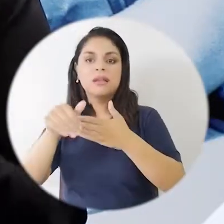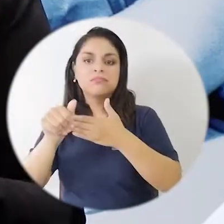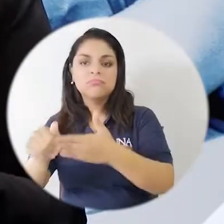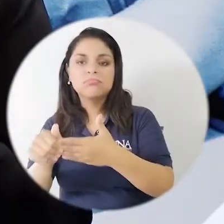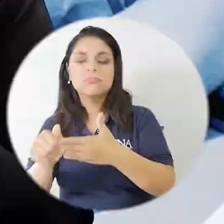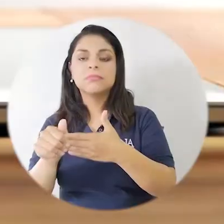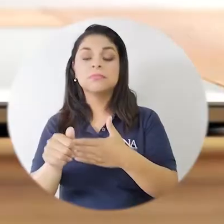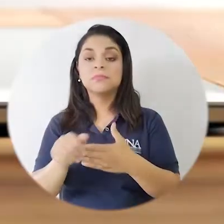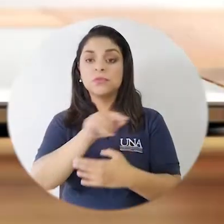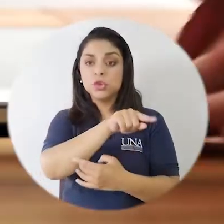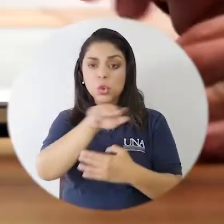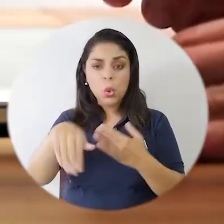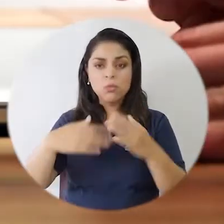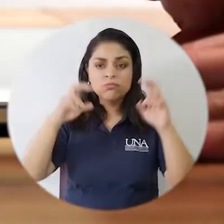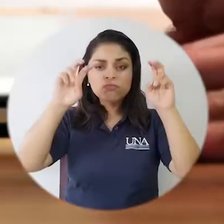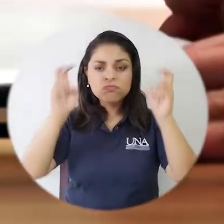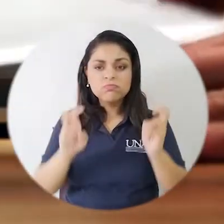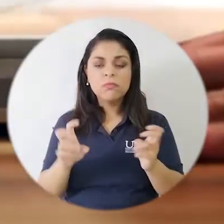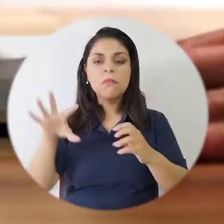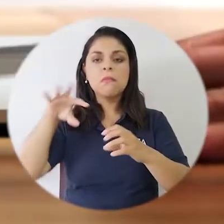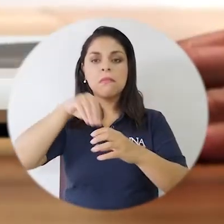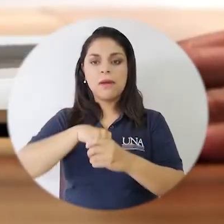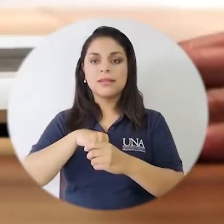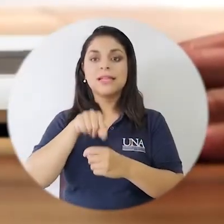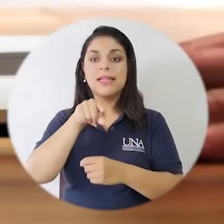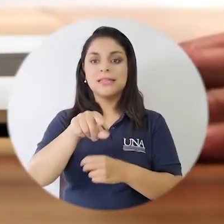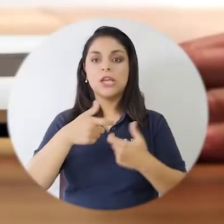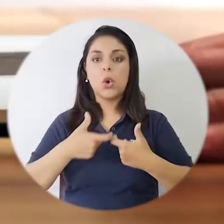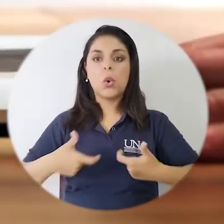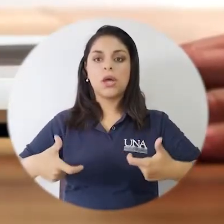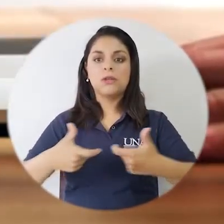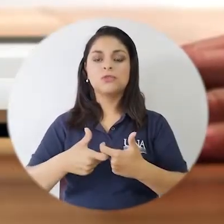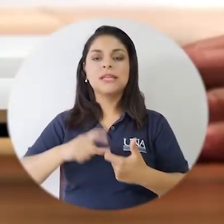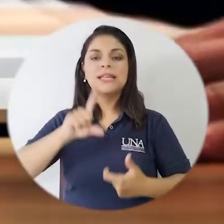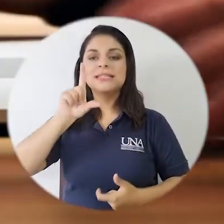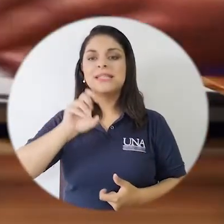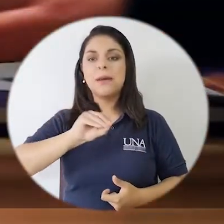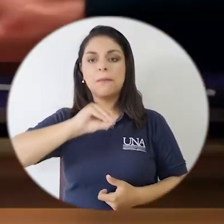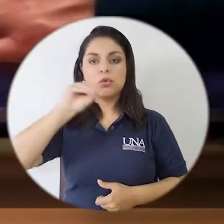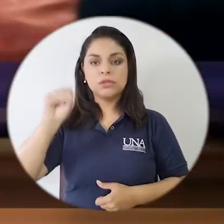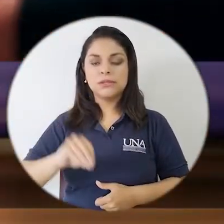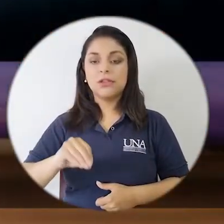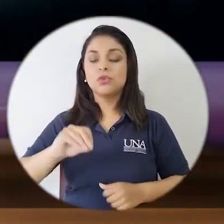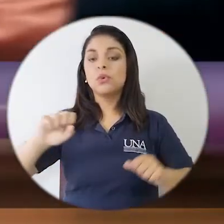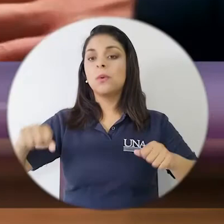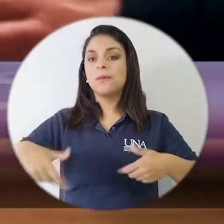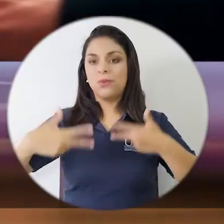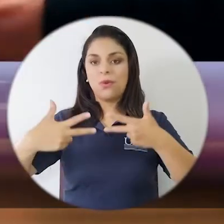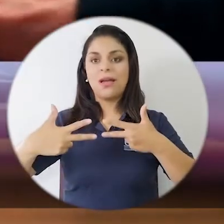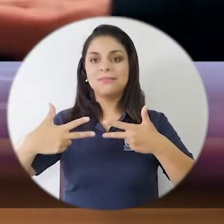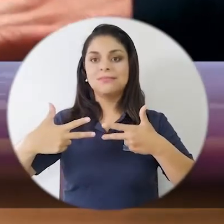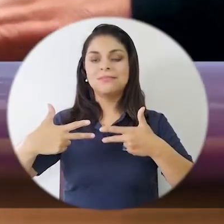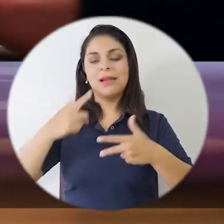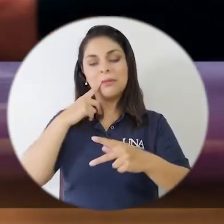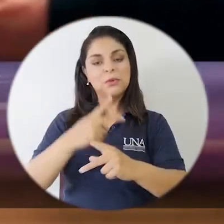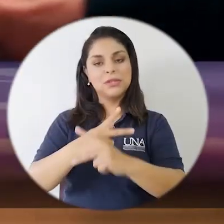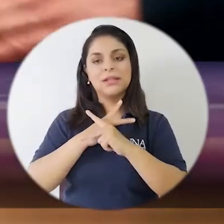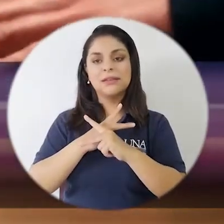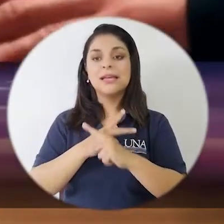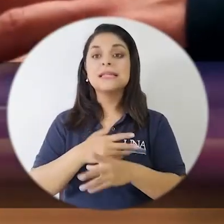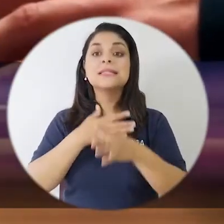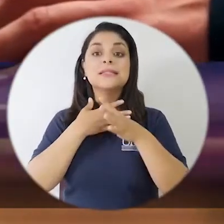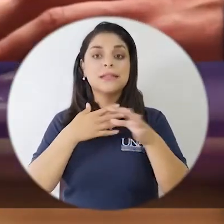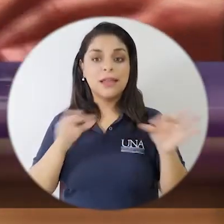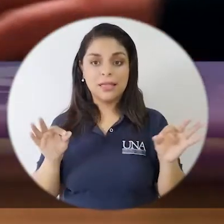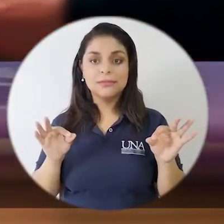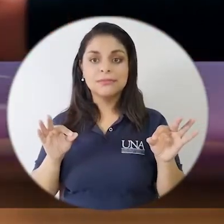eje liderazgo, todos estos ejes que van a ser parte de este congreso. Es totalmente virtual, porque ya en amparo de lo que es el teletrabajo